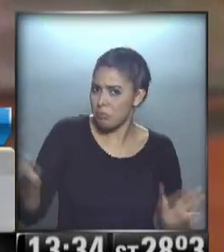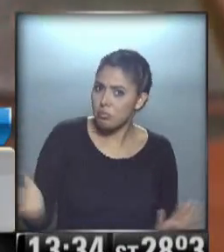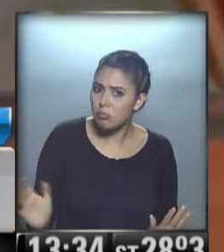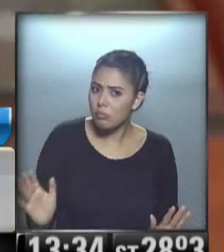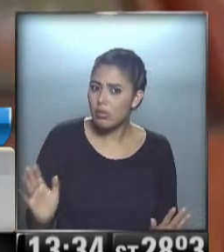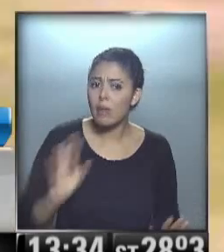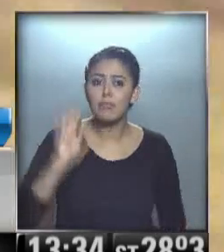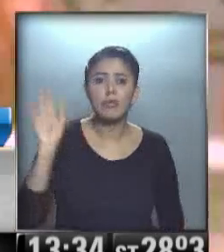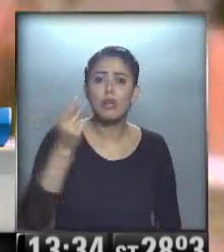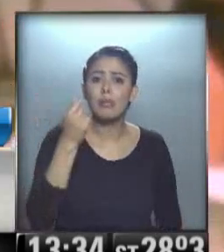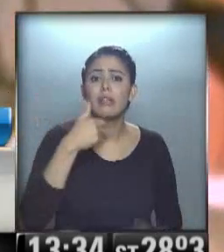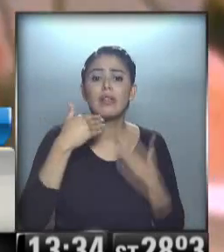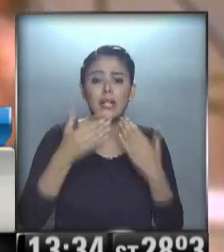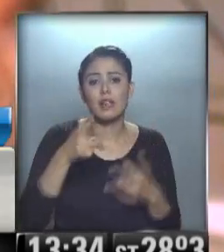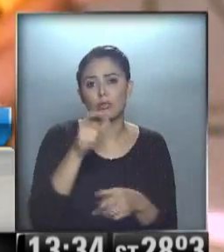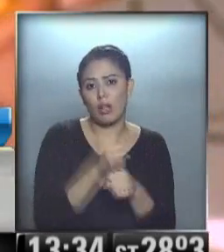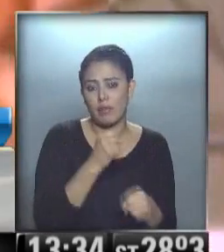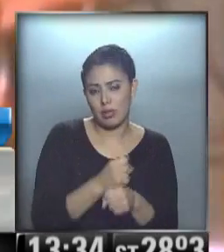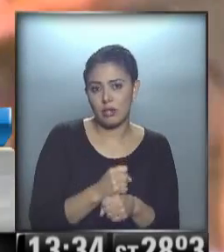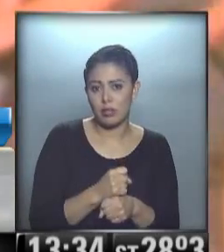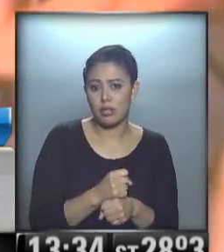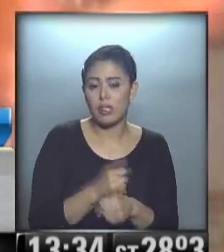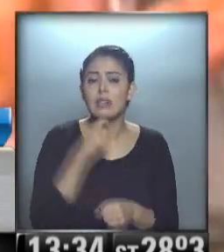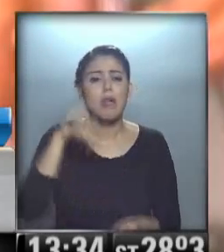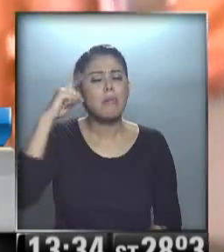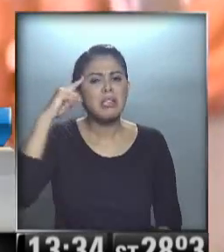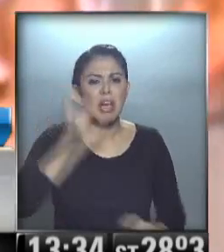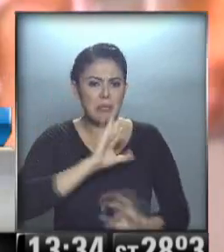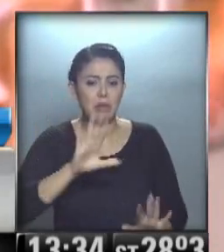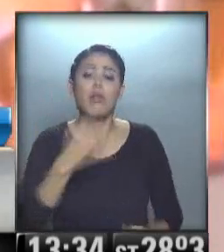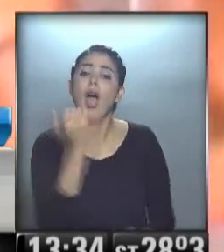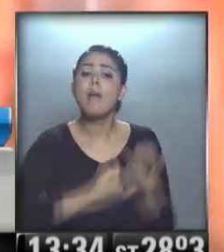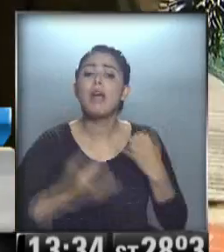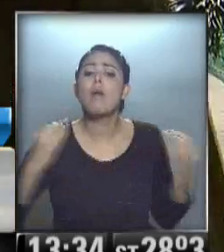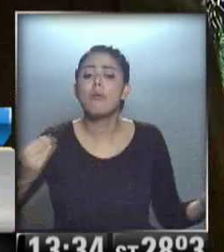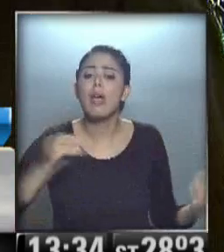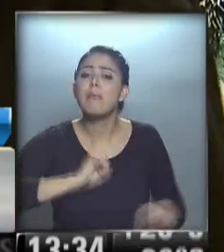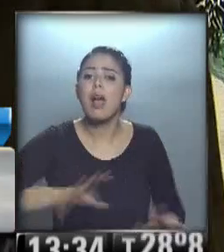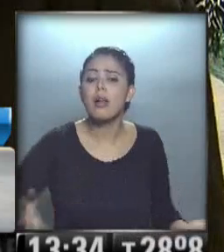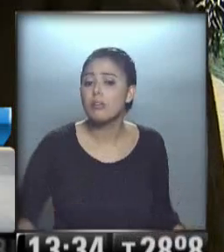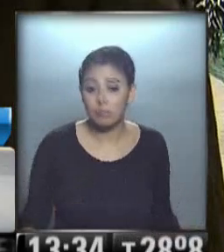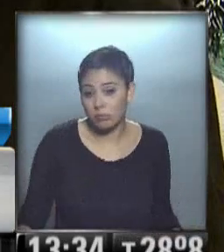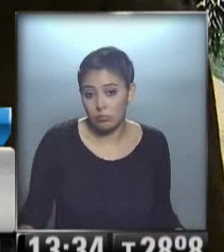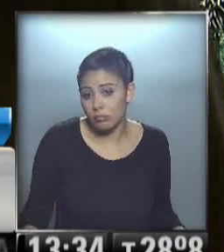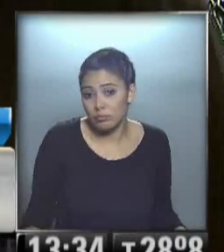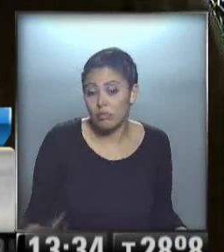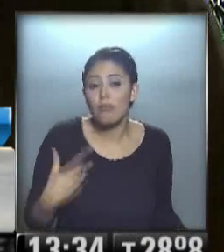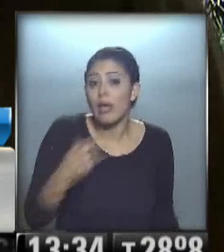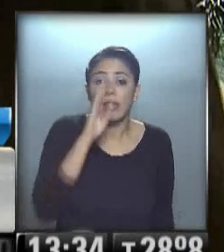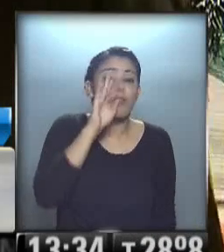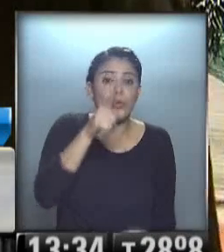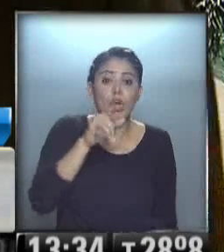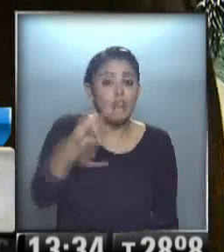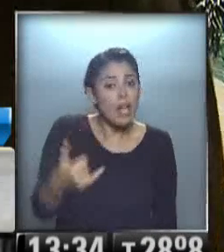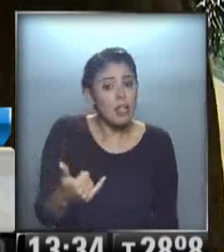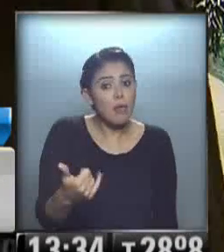era fruto de su trabajo. Y quien crea que son mal habidos, pues que explique cómo fueron mal habidos, porque los Estados Unidos permitían que